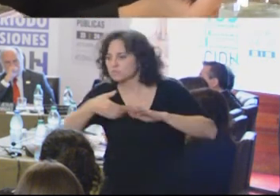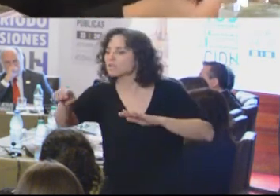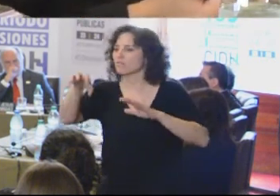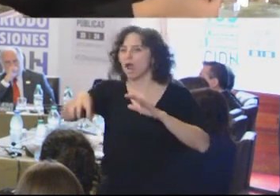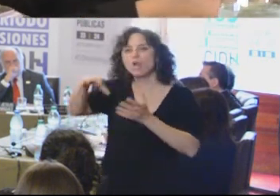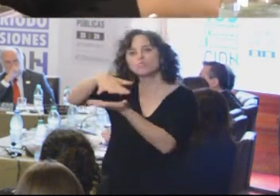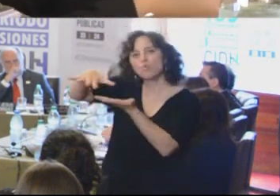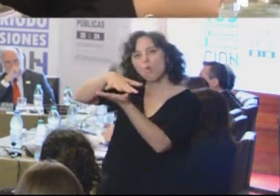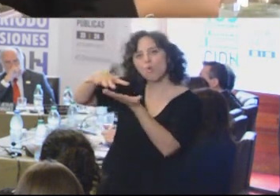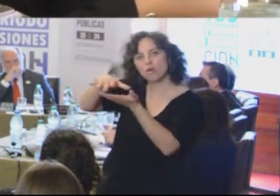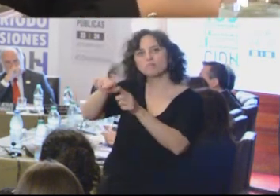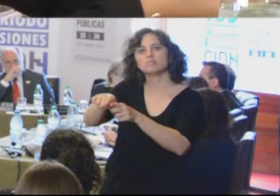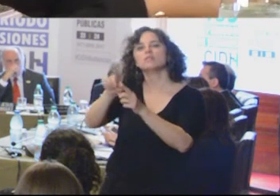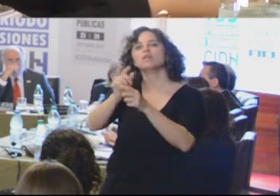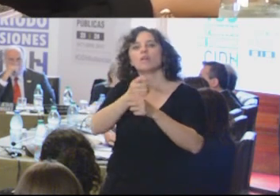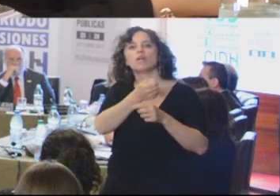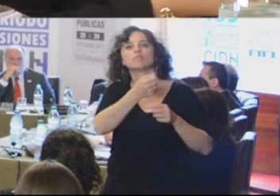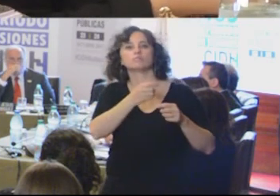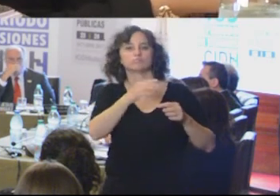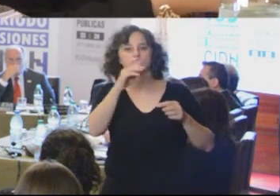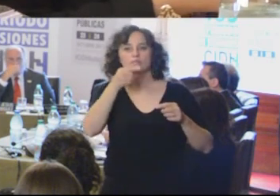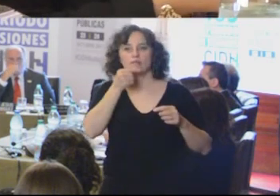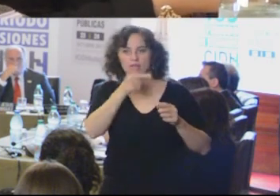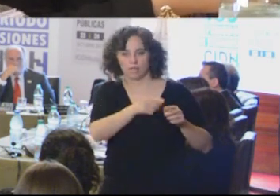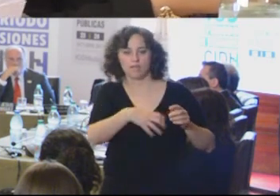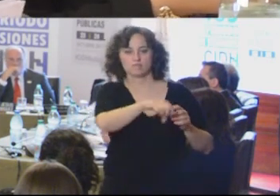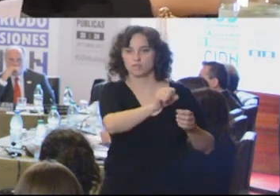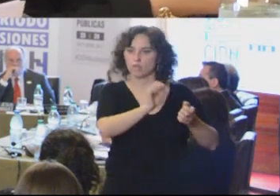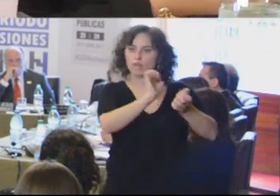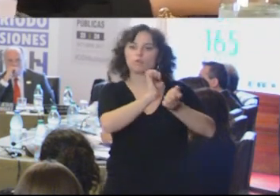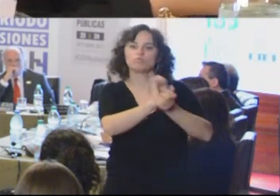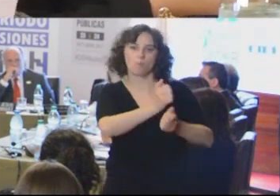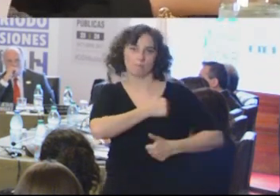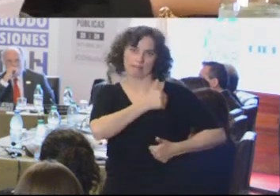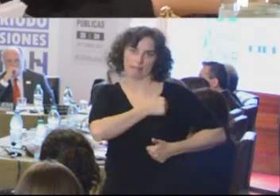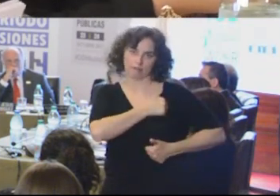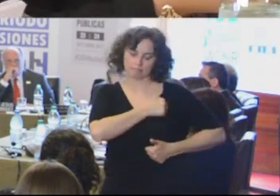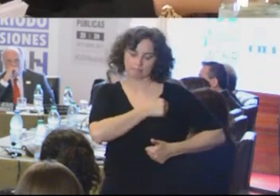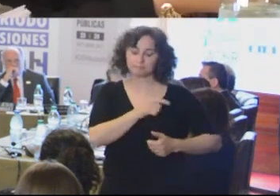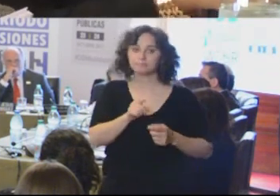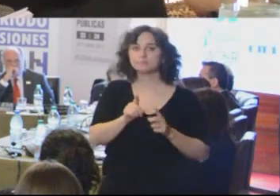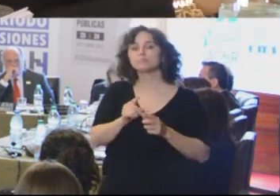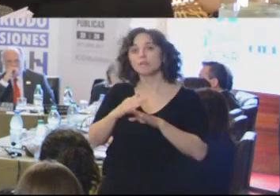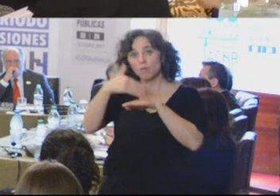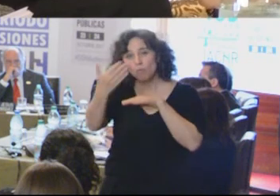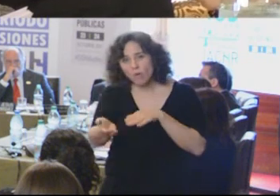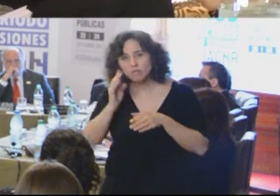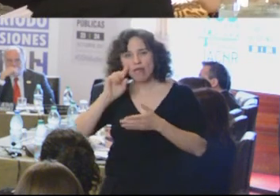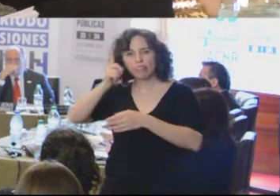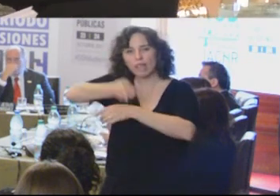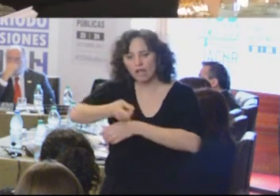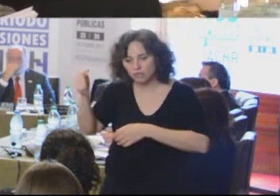veredales y a los agentes a un centro de reclusión militar posteriormente vinieron los decretos